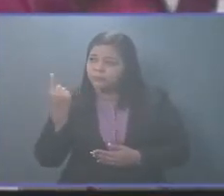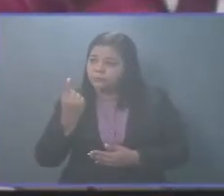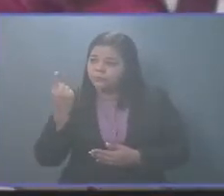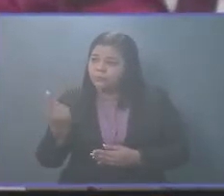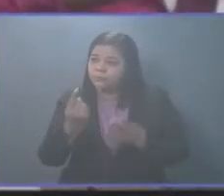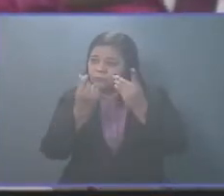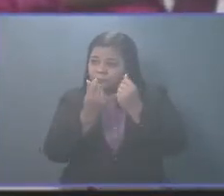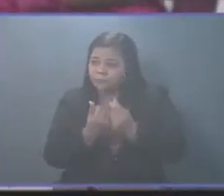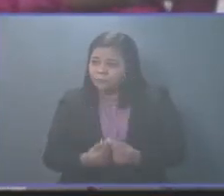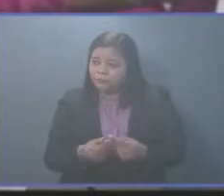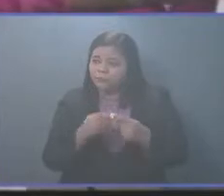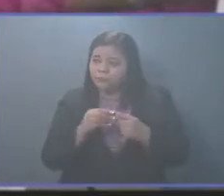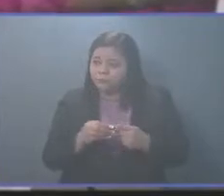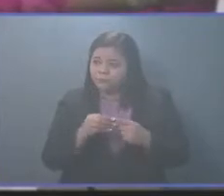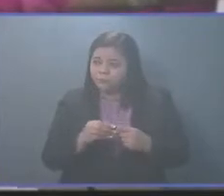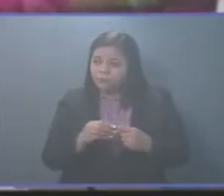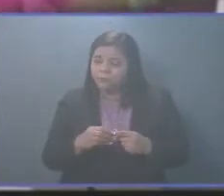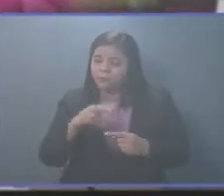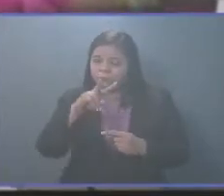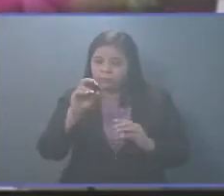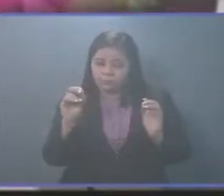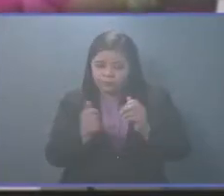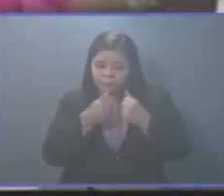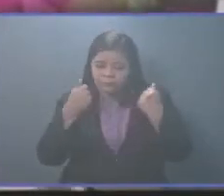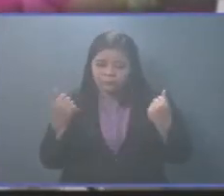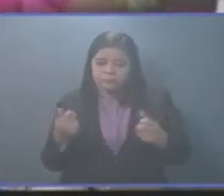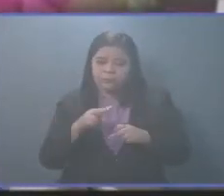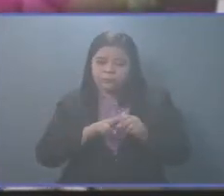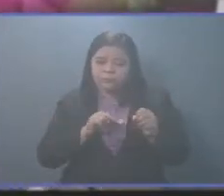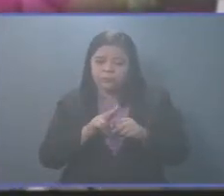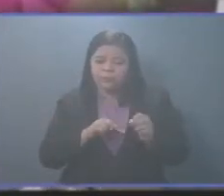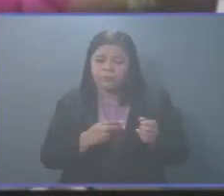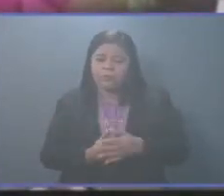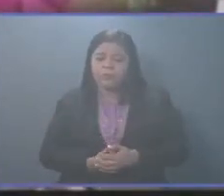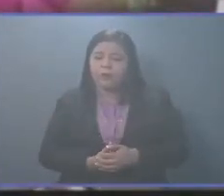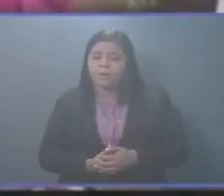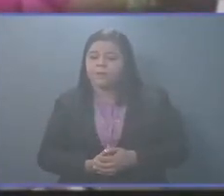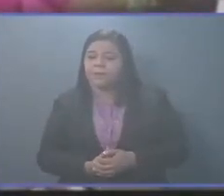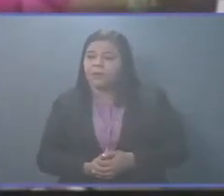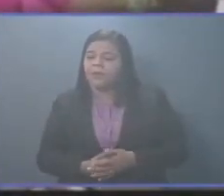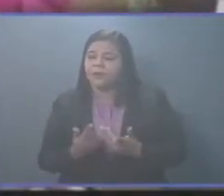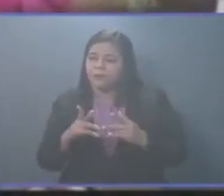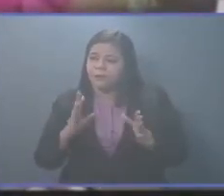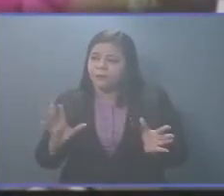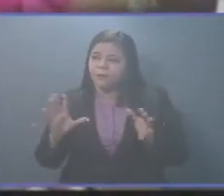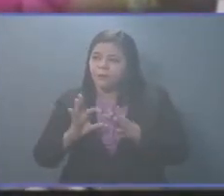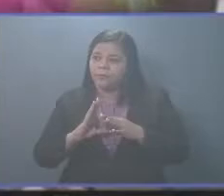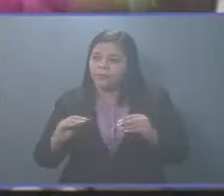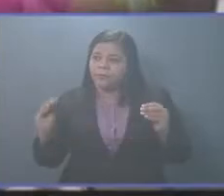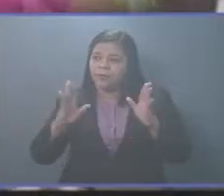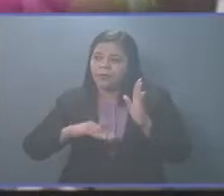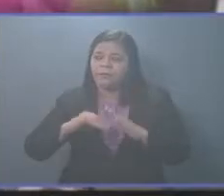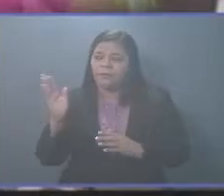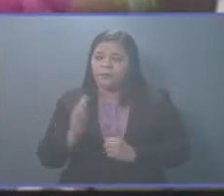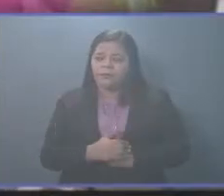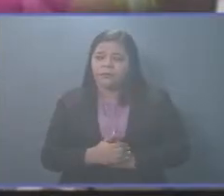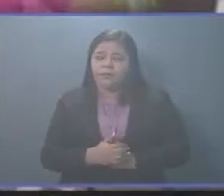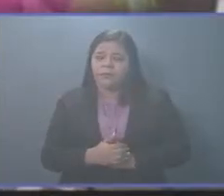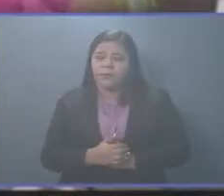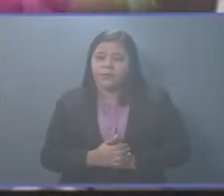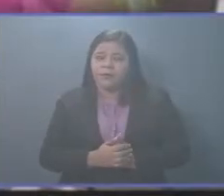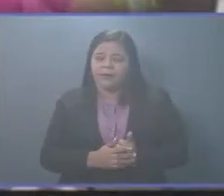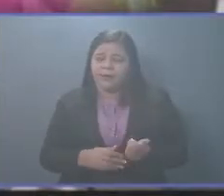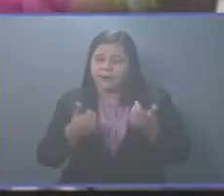presupuesto extraordinario son 20 millones de dólares, los cuales se los asignaron a la Asamblea